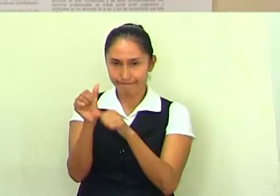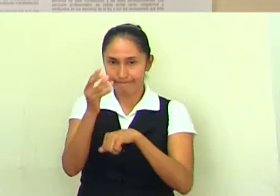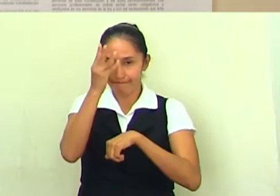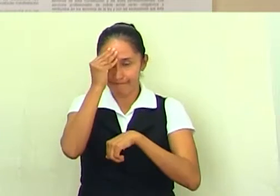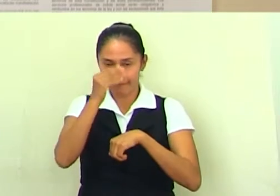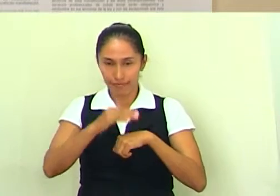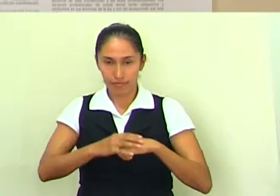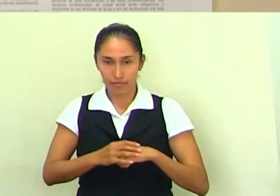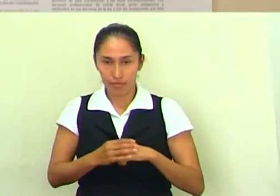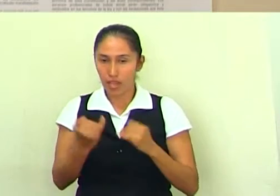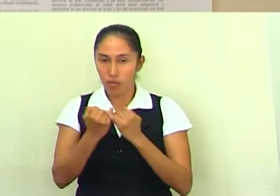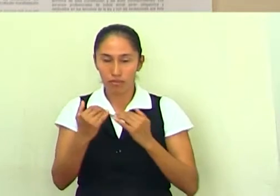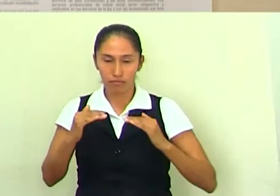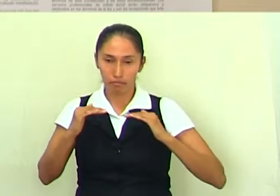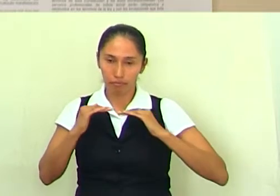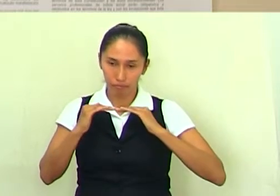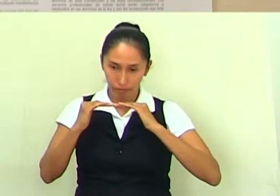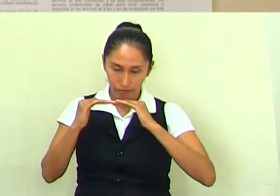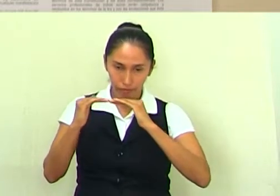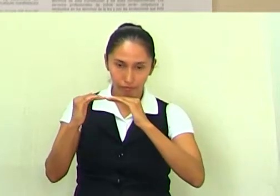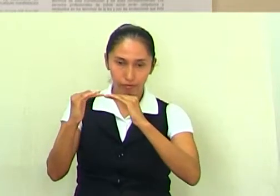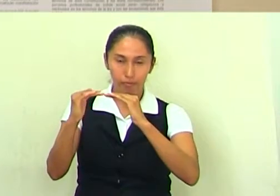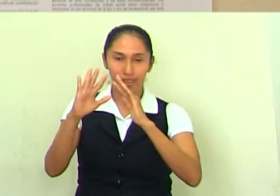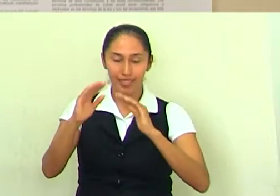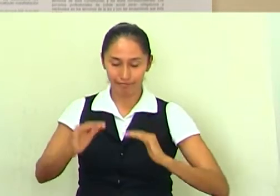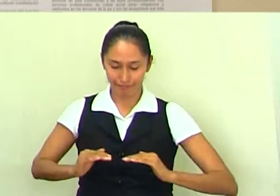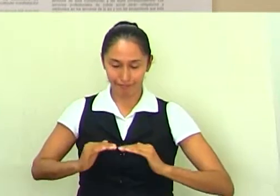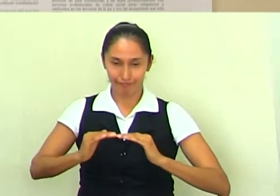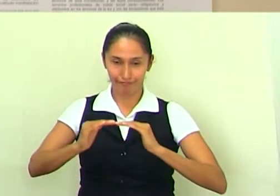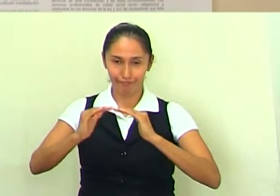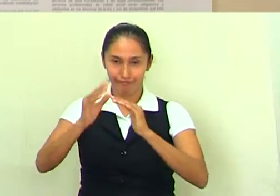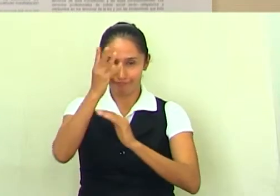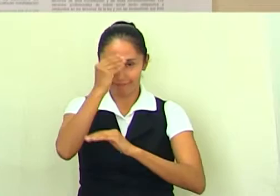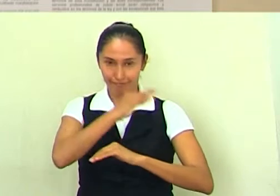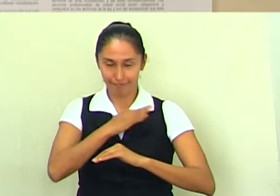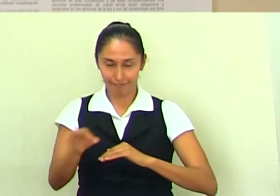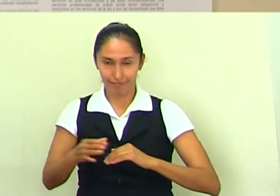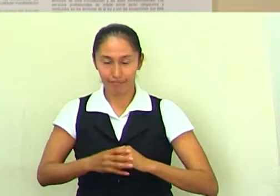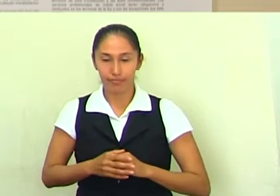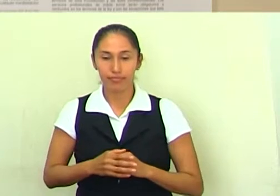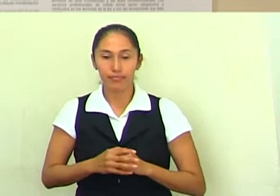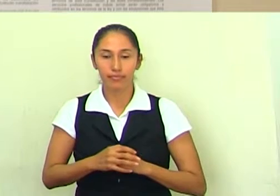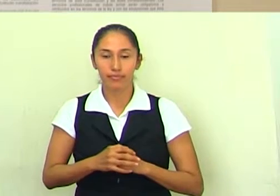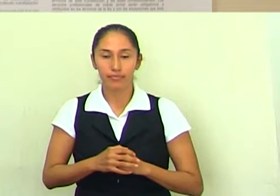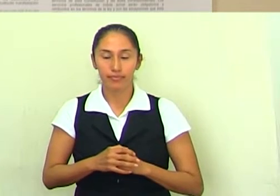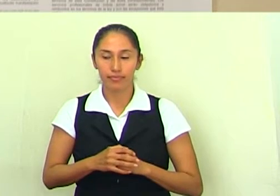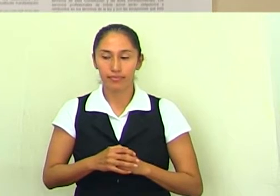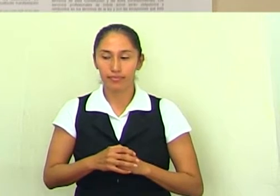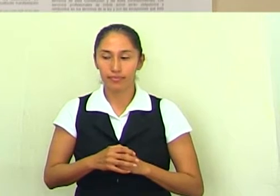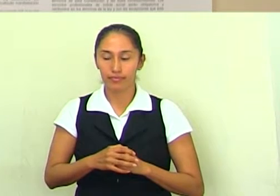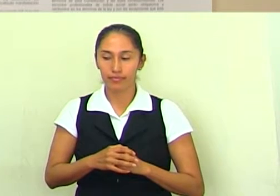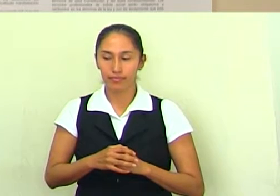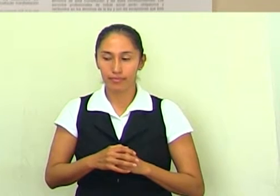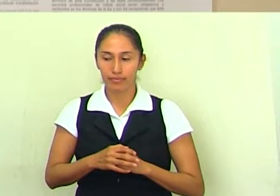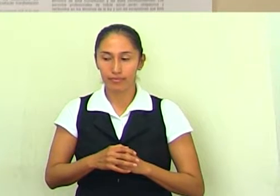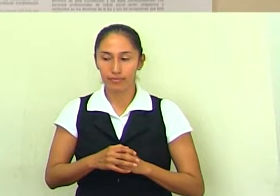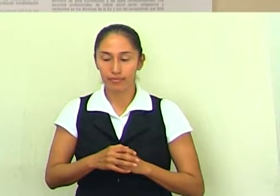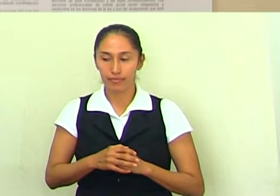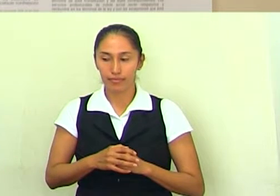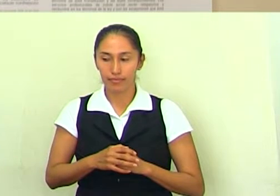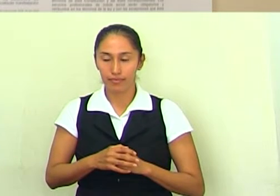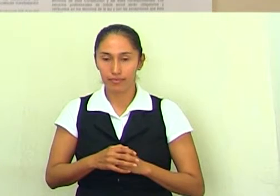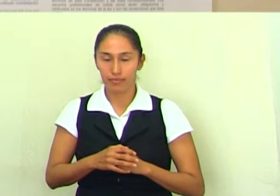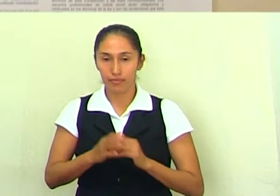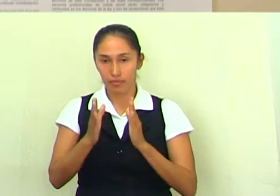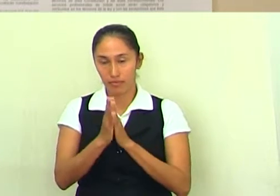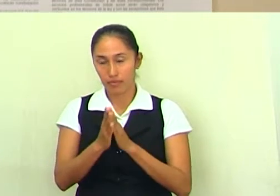manera simultánea. Entonces encontramos que se organizan por artículos, dijimos, y hacemos una lectura